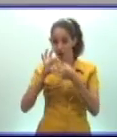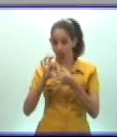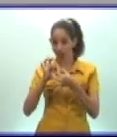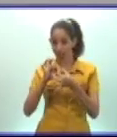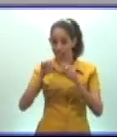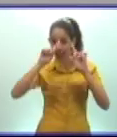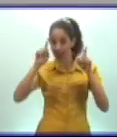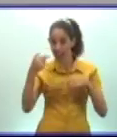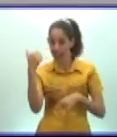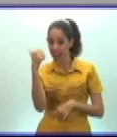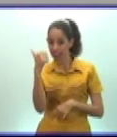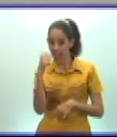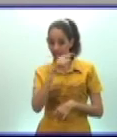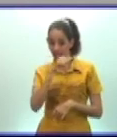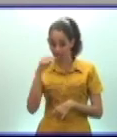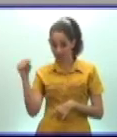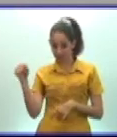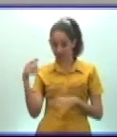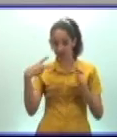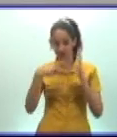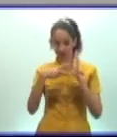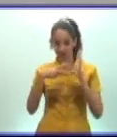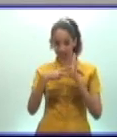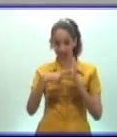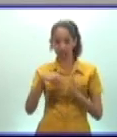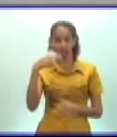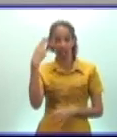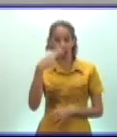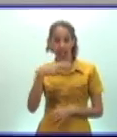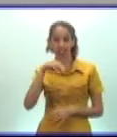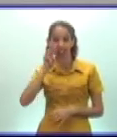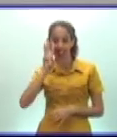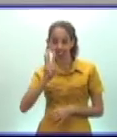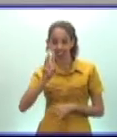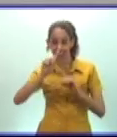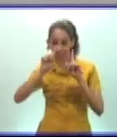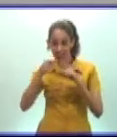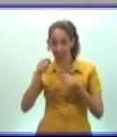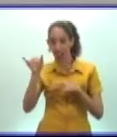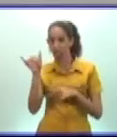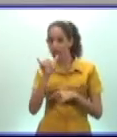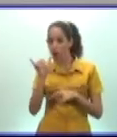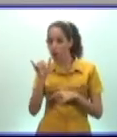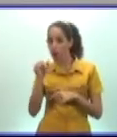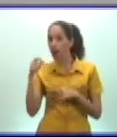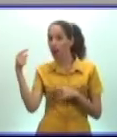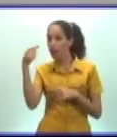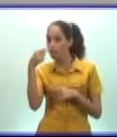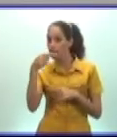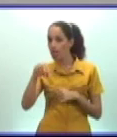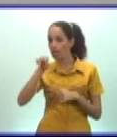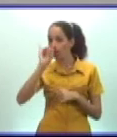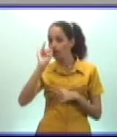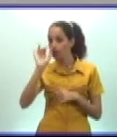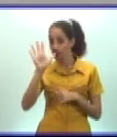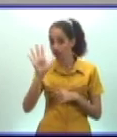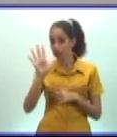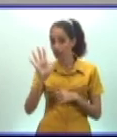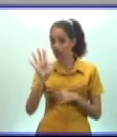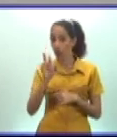entre h en 3 es igual a menos 75. No te puede dar un resultado distinto a